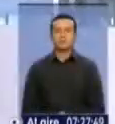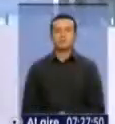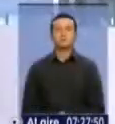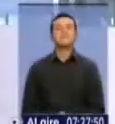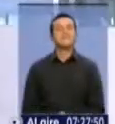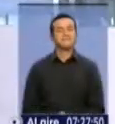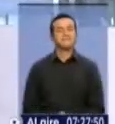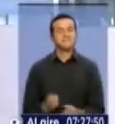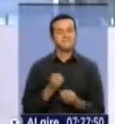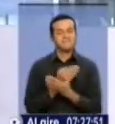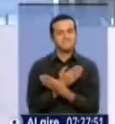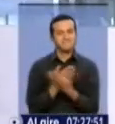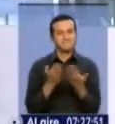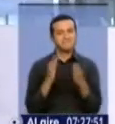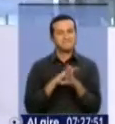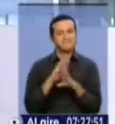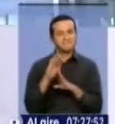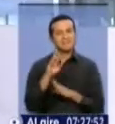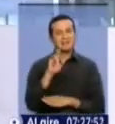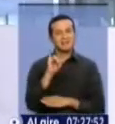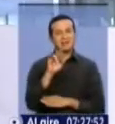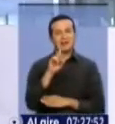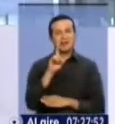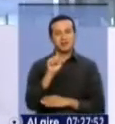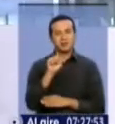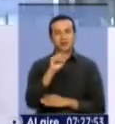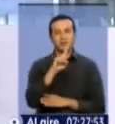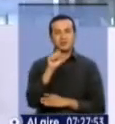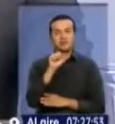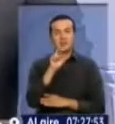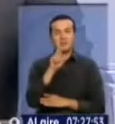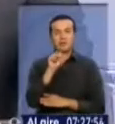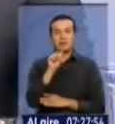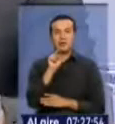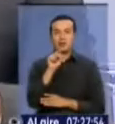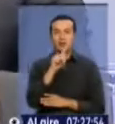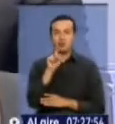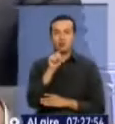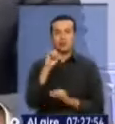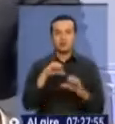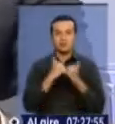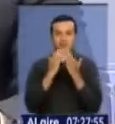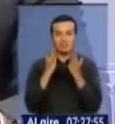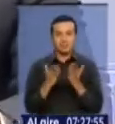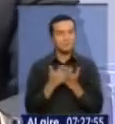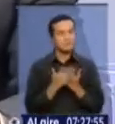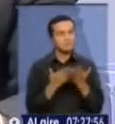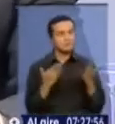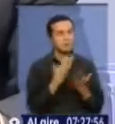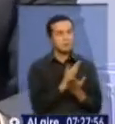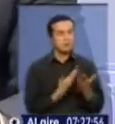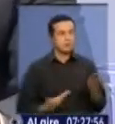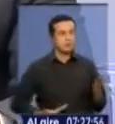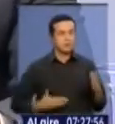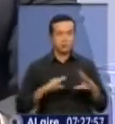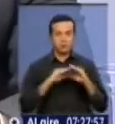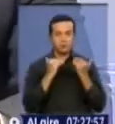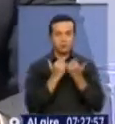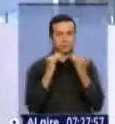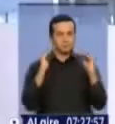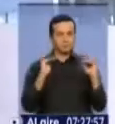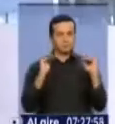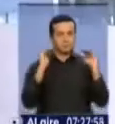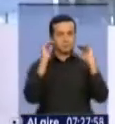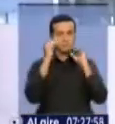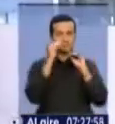estamos de regreso con nuestro invitado ricardo zambrano asambleísta que nos acompaña en este momento él es presidente de la comisión de soberanía